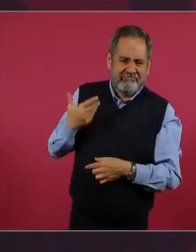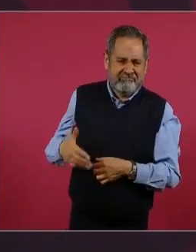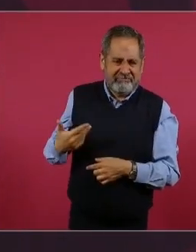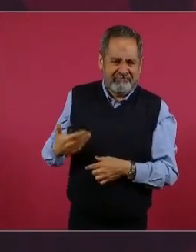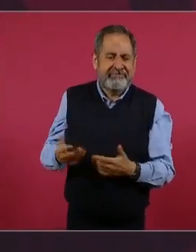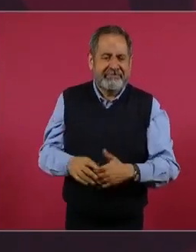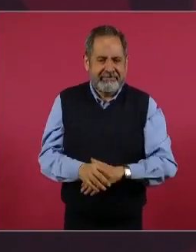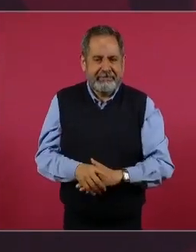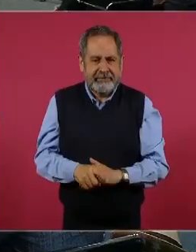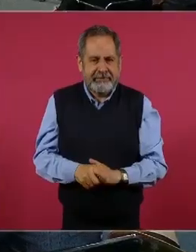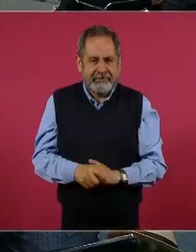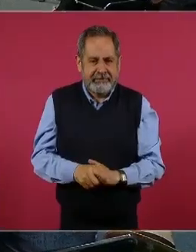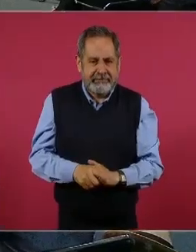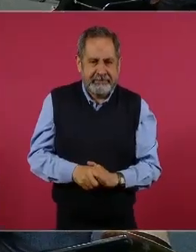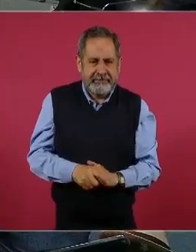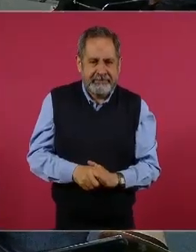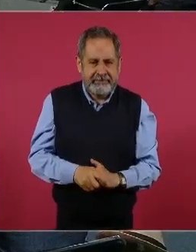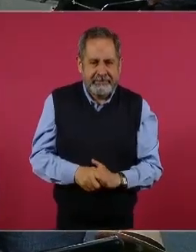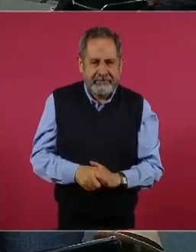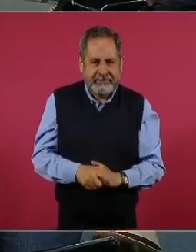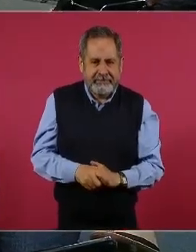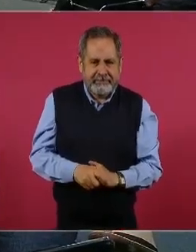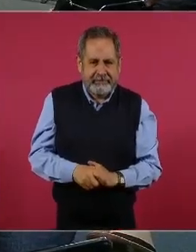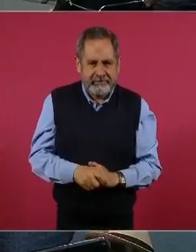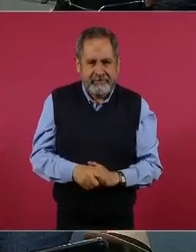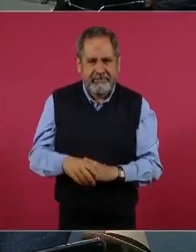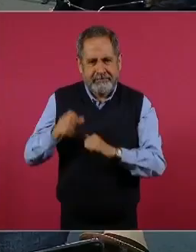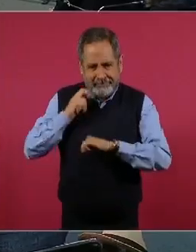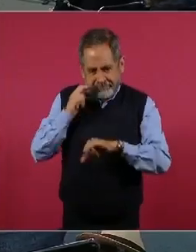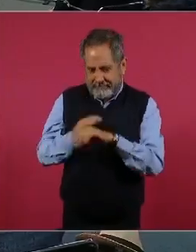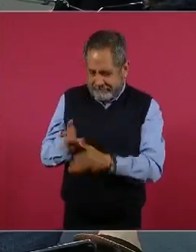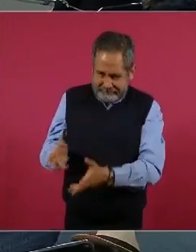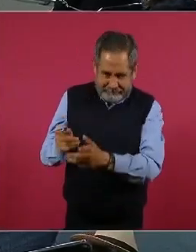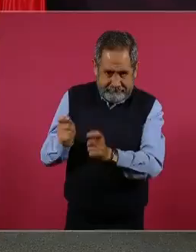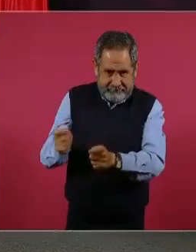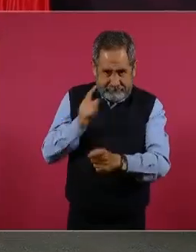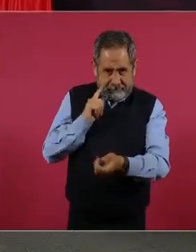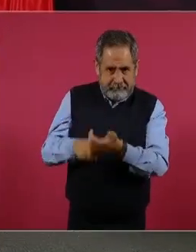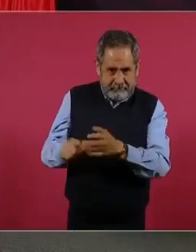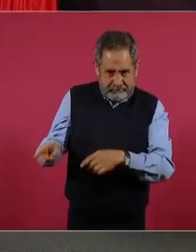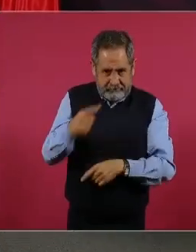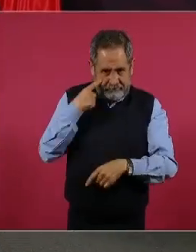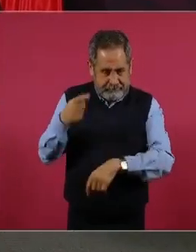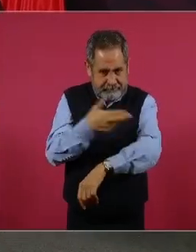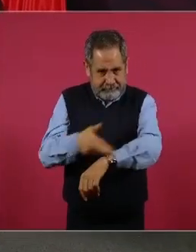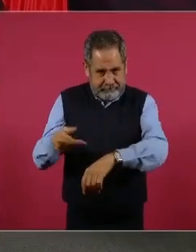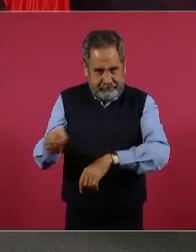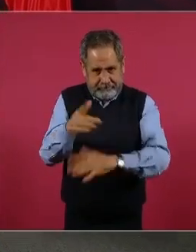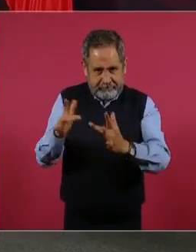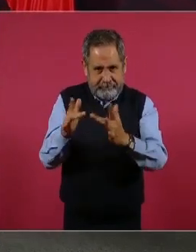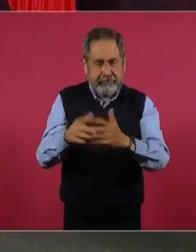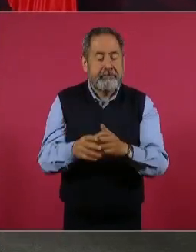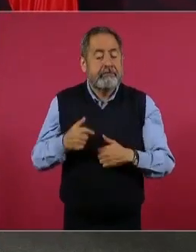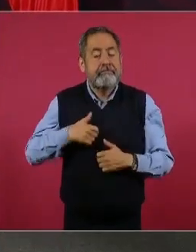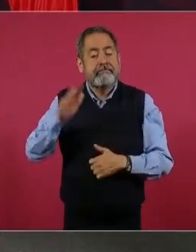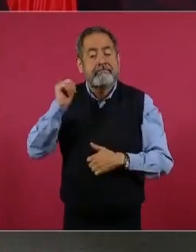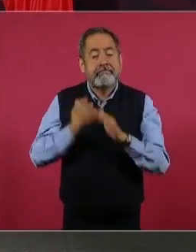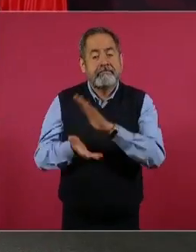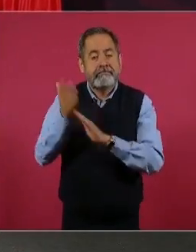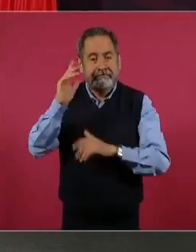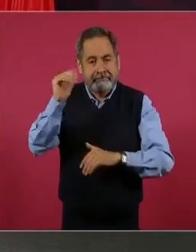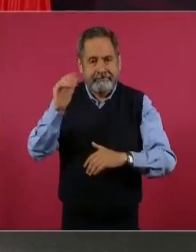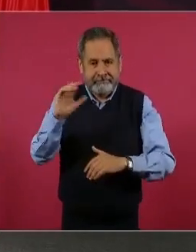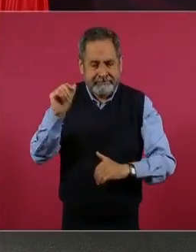Entonces, ahí te encargamos. Sí. Sí. Ya me voy porque si no